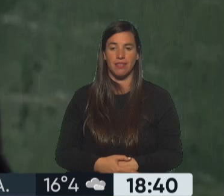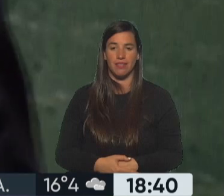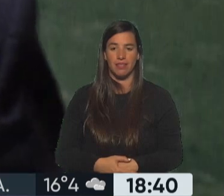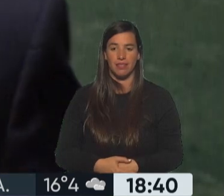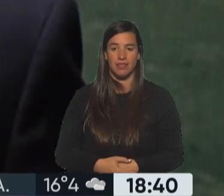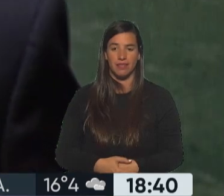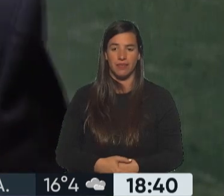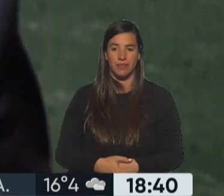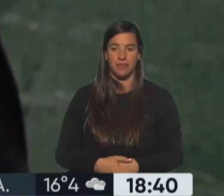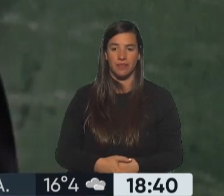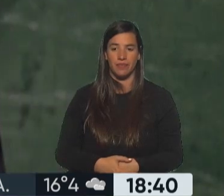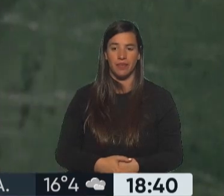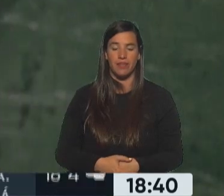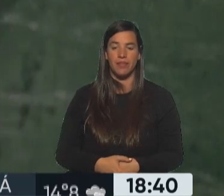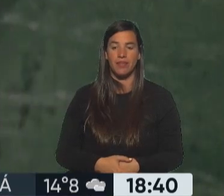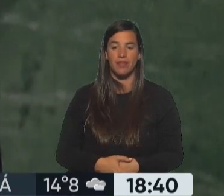Señor presidente,